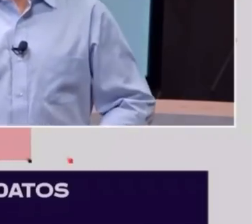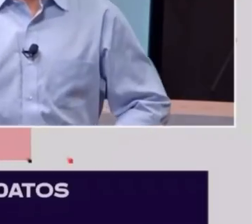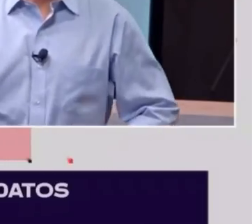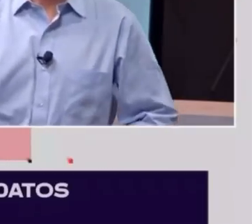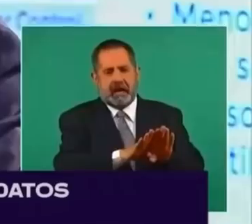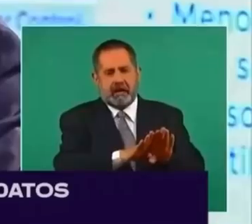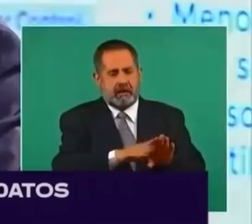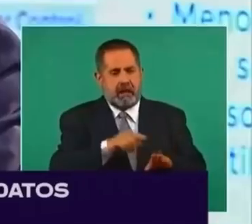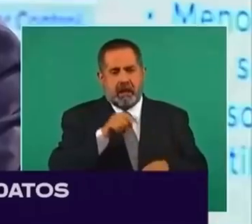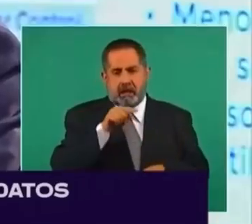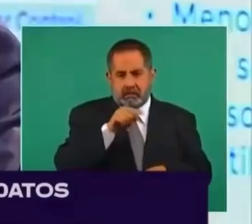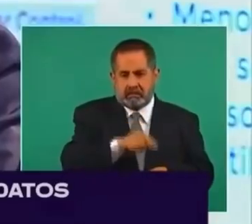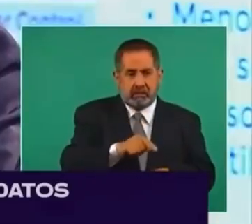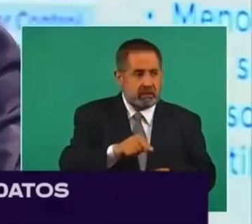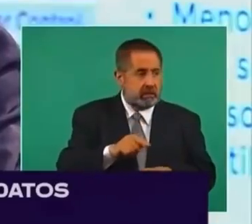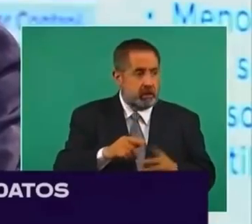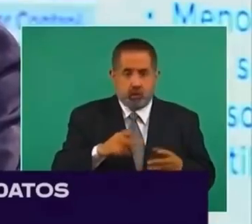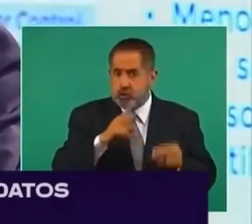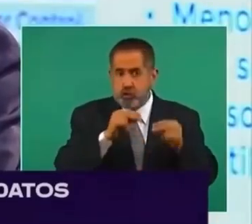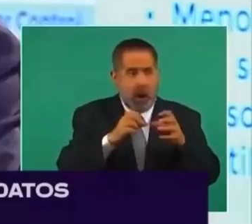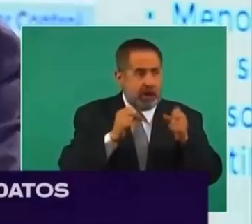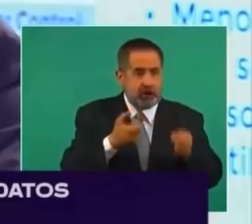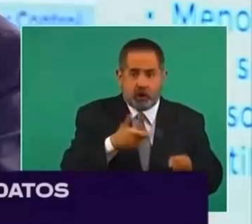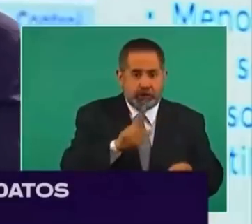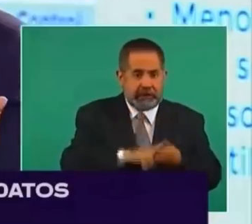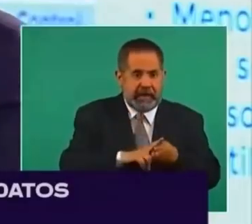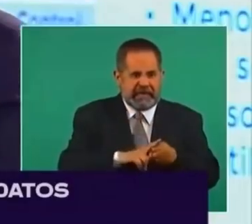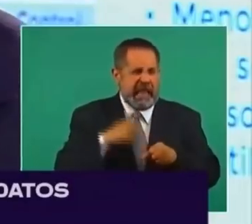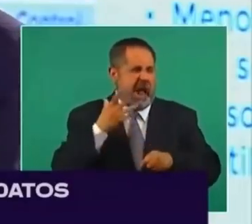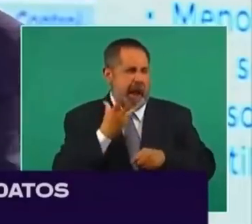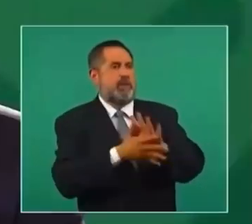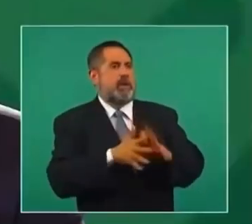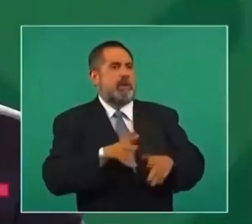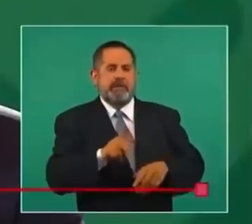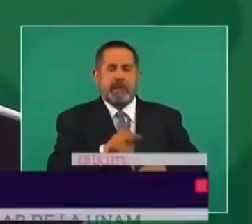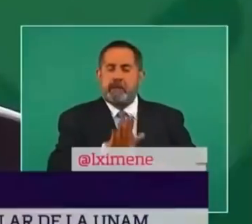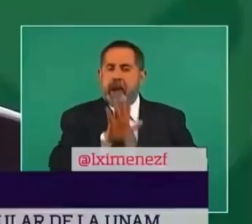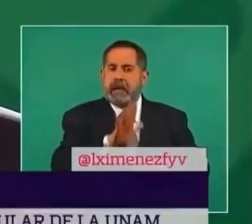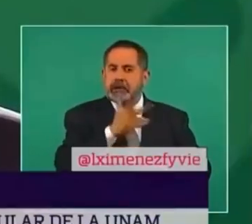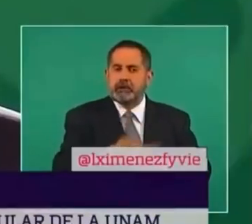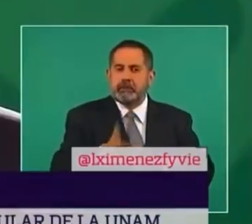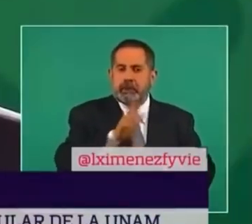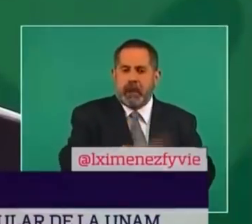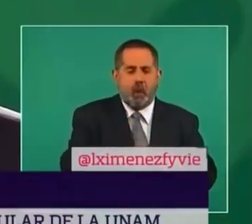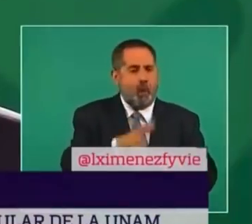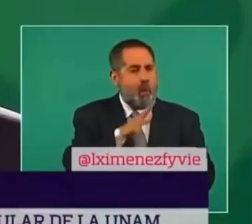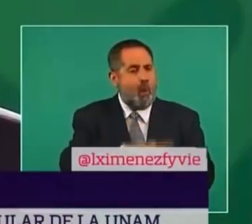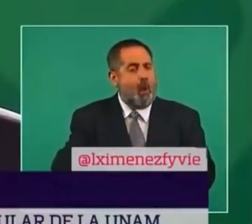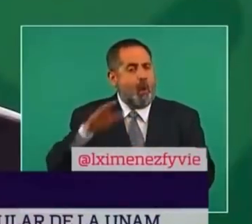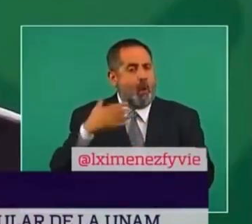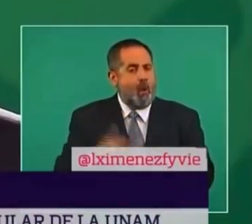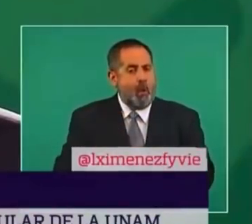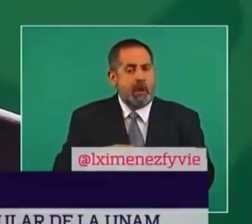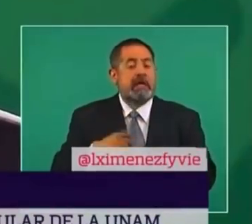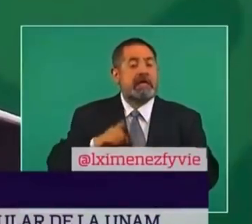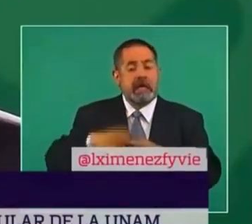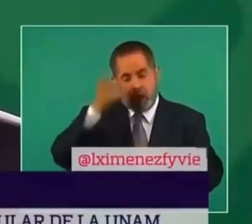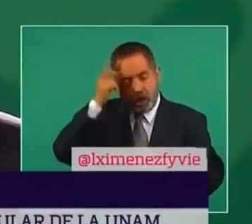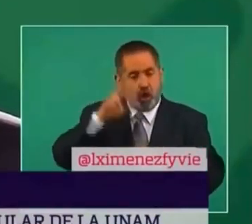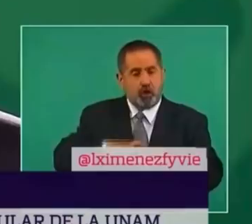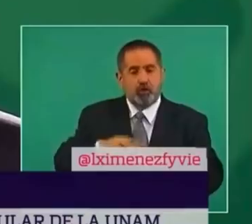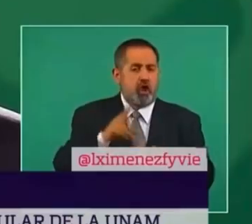diarias, pero sí. Es decir, bueno, por ejemplo, Estados Unidos, durante la gestión de Donald Trump iniciaron haciendo eso, conferencias diarias. Sí, sí, sí.